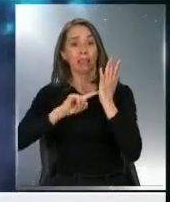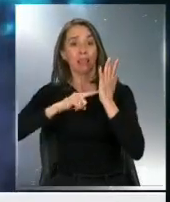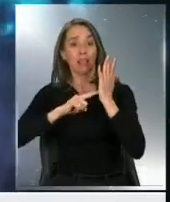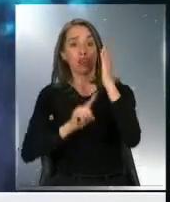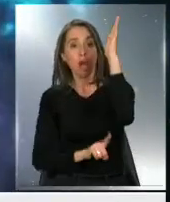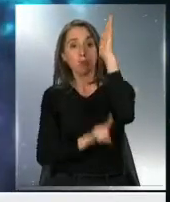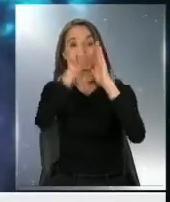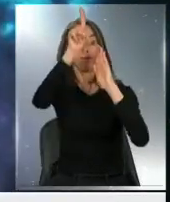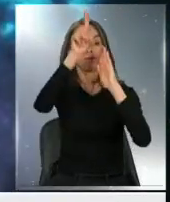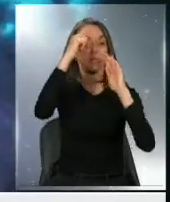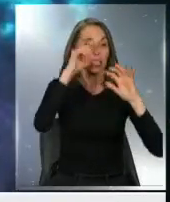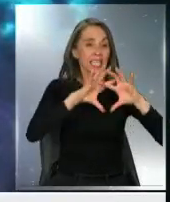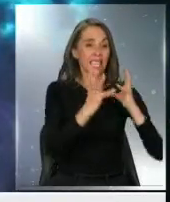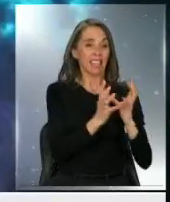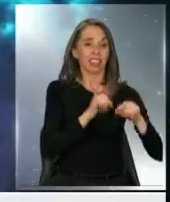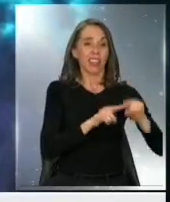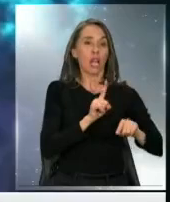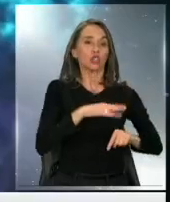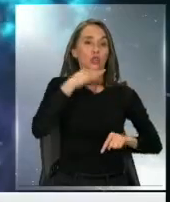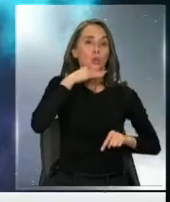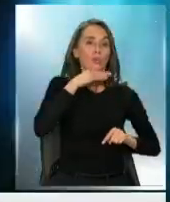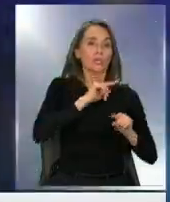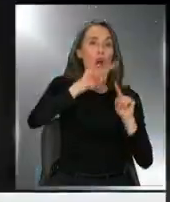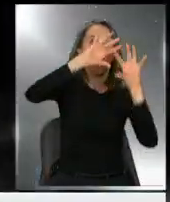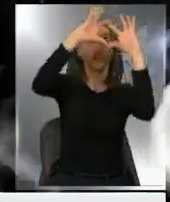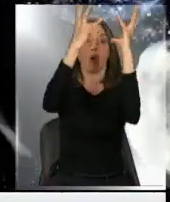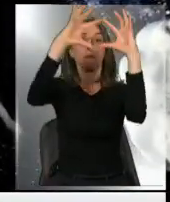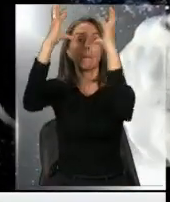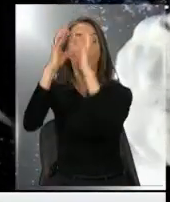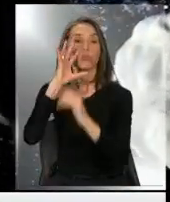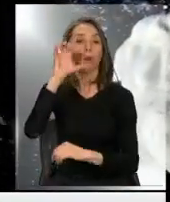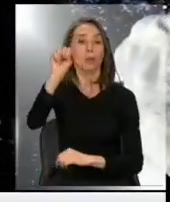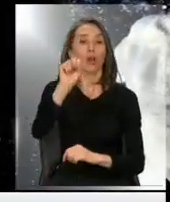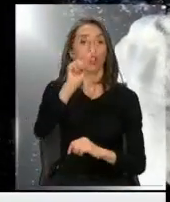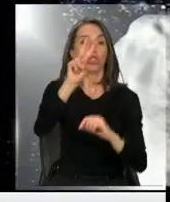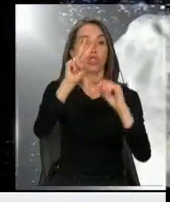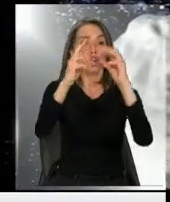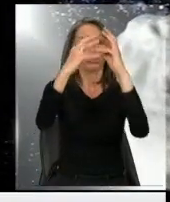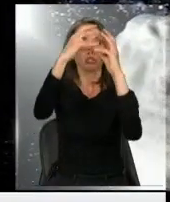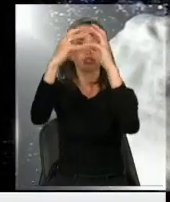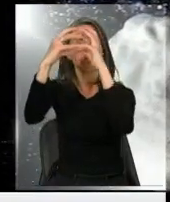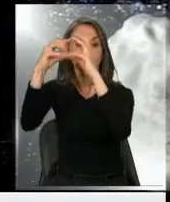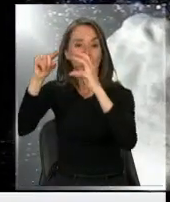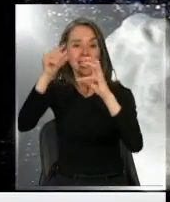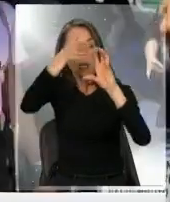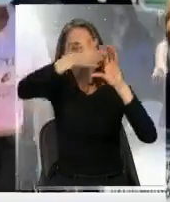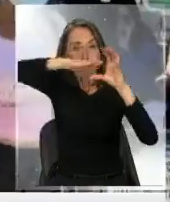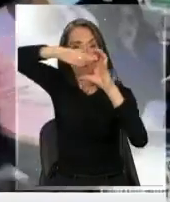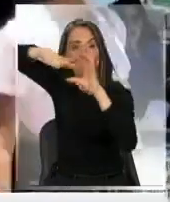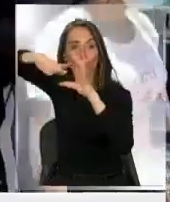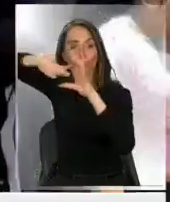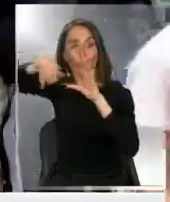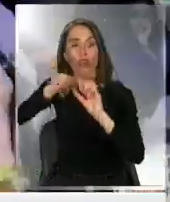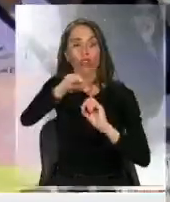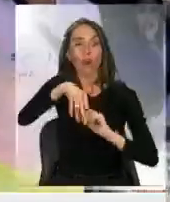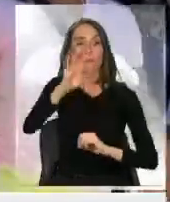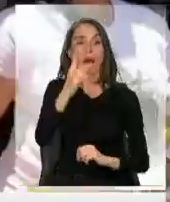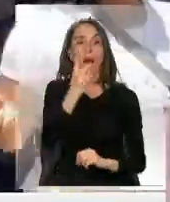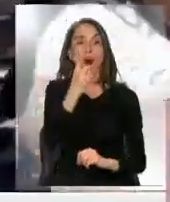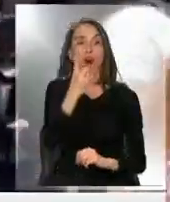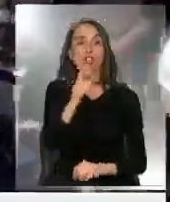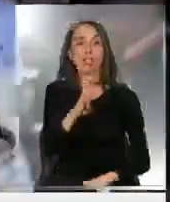tecnología espacial están mirando hacia el espacio y han detectado dos asteroides que tienen juntos más de